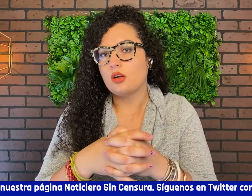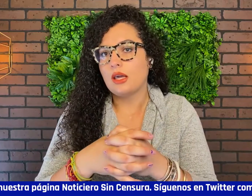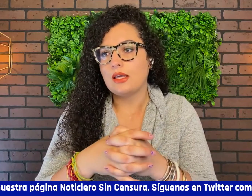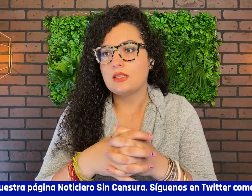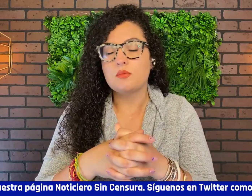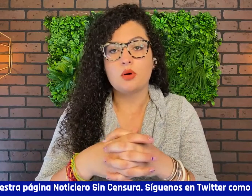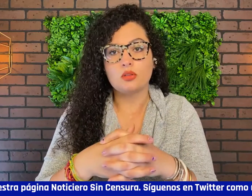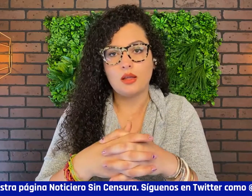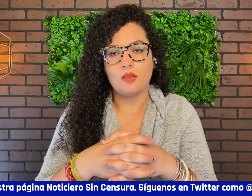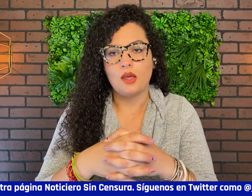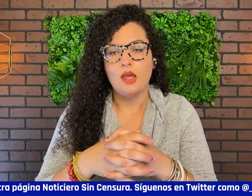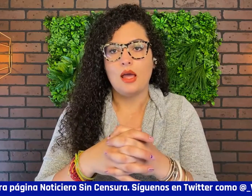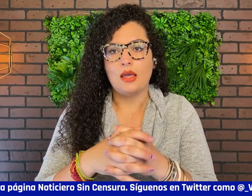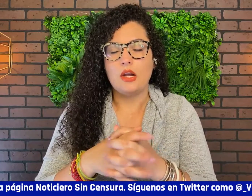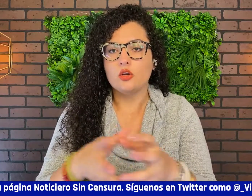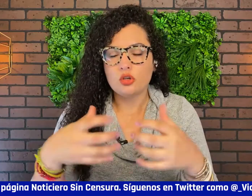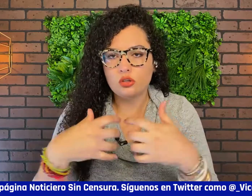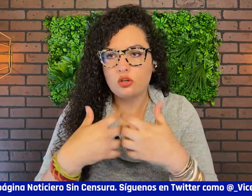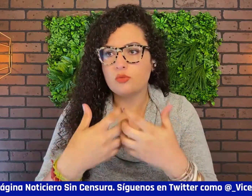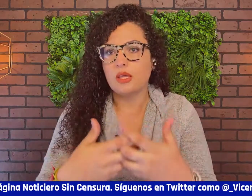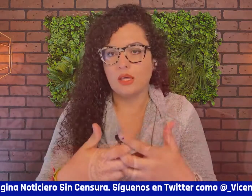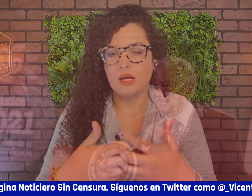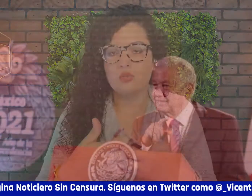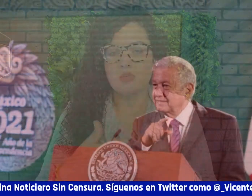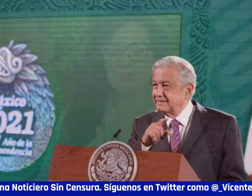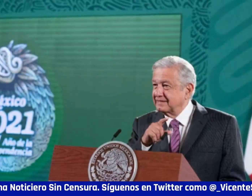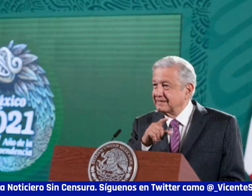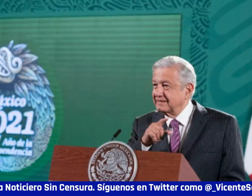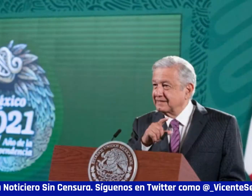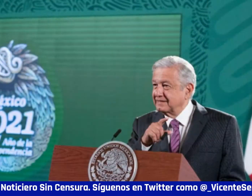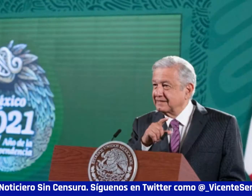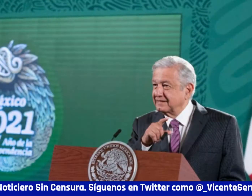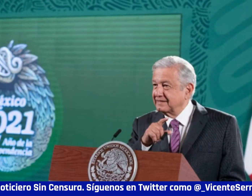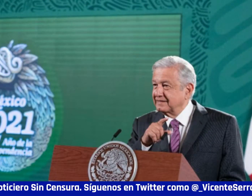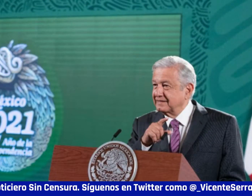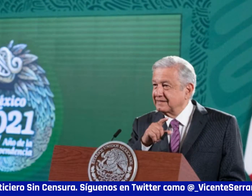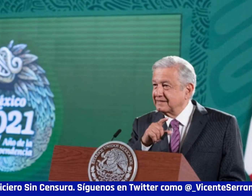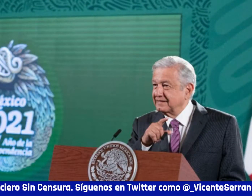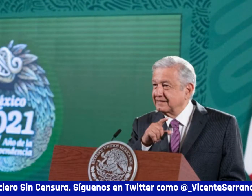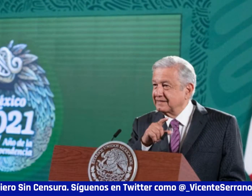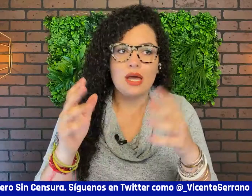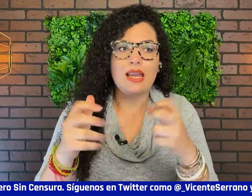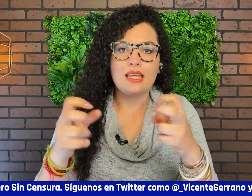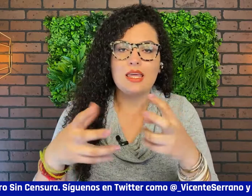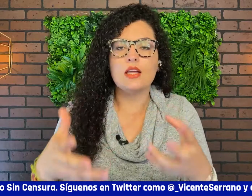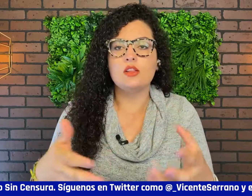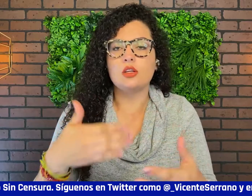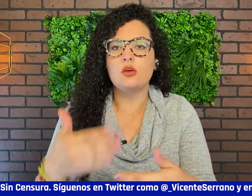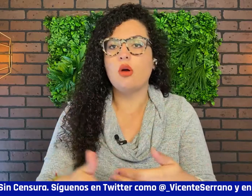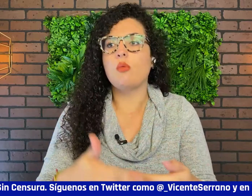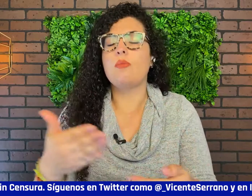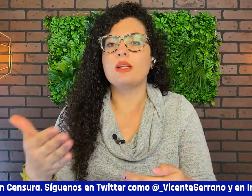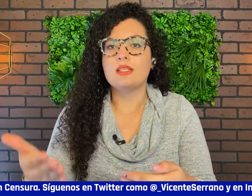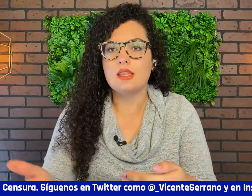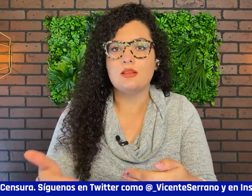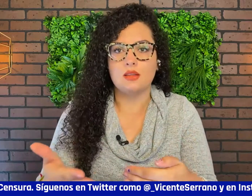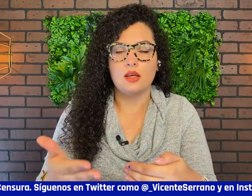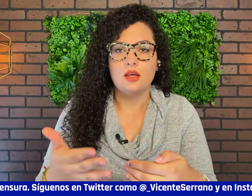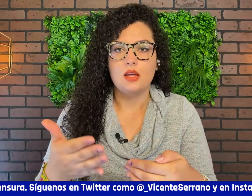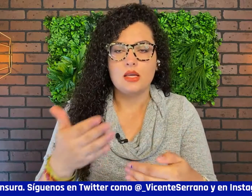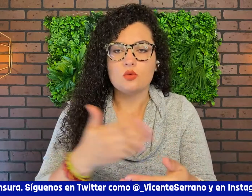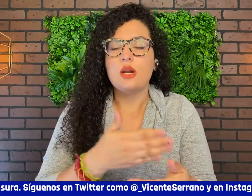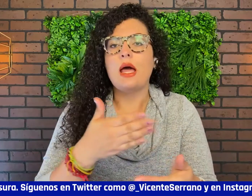revocación que es importante, que nosotros los mexicanos debemos tomar en el sentido de estamos eligiendo de nuevo al